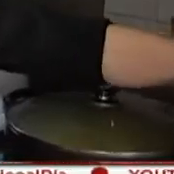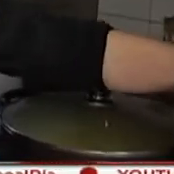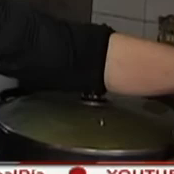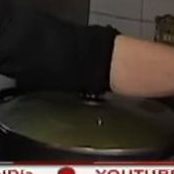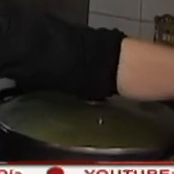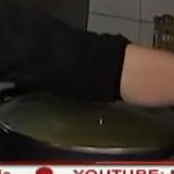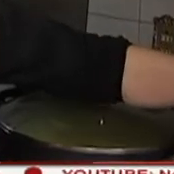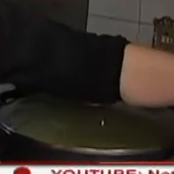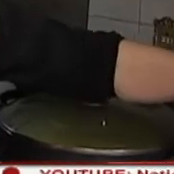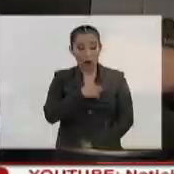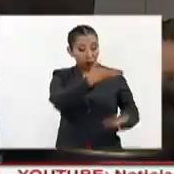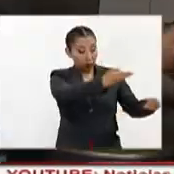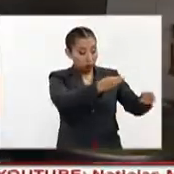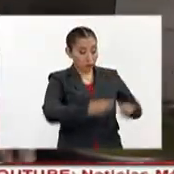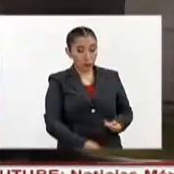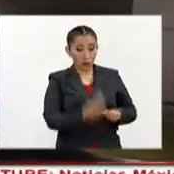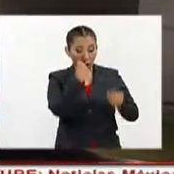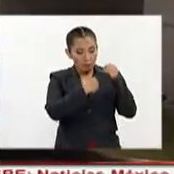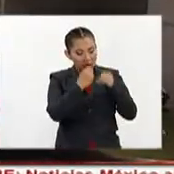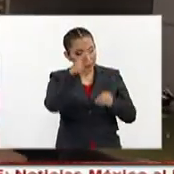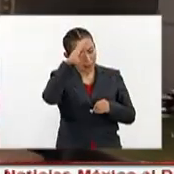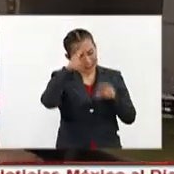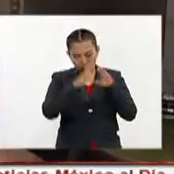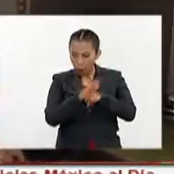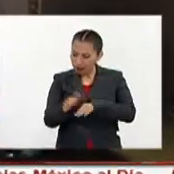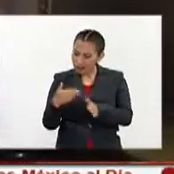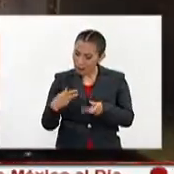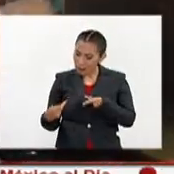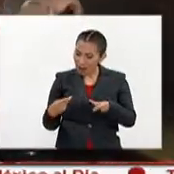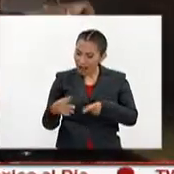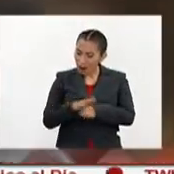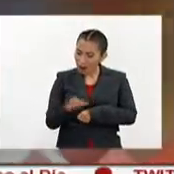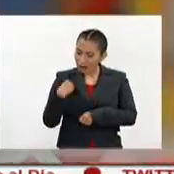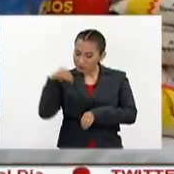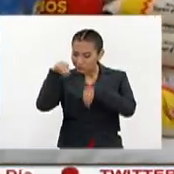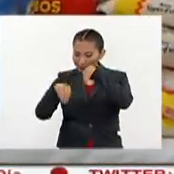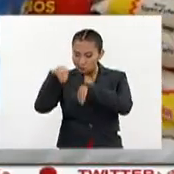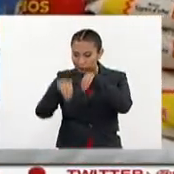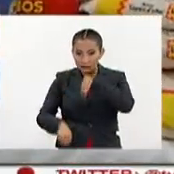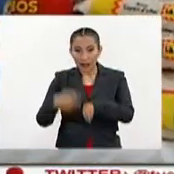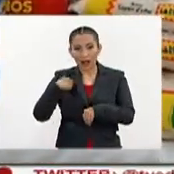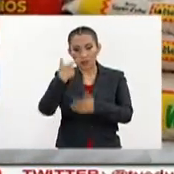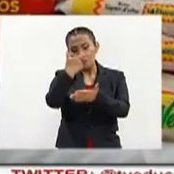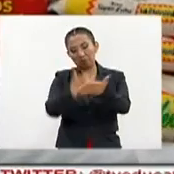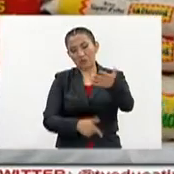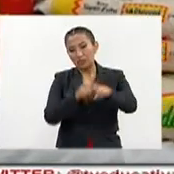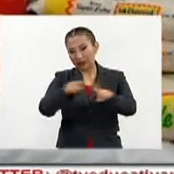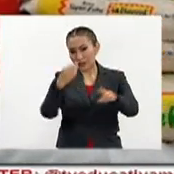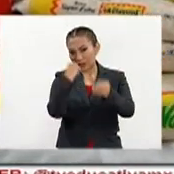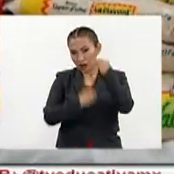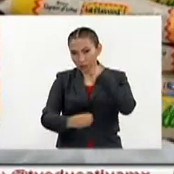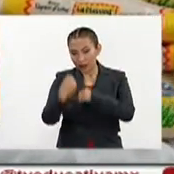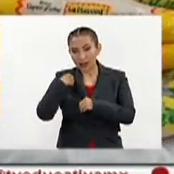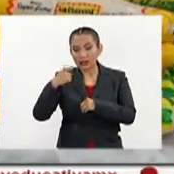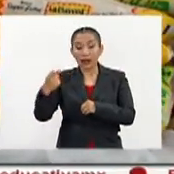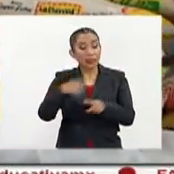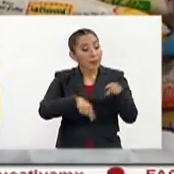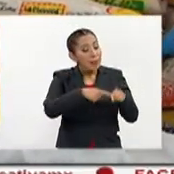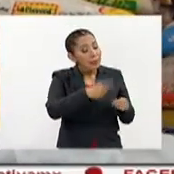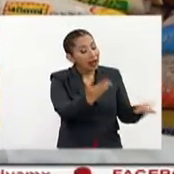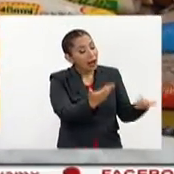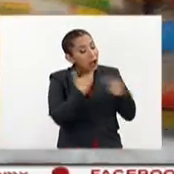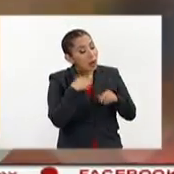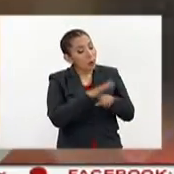En cuanto nos llegan los víveres, ahora es pensar qué vamos a hacer y cómo los vamos a adaptar. El menú es variado, dependiendo de los insumos que